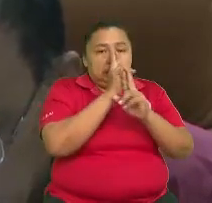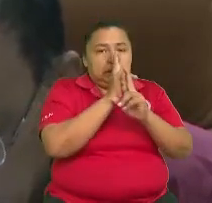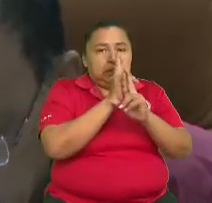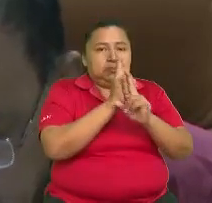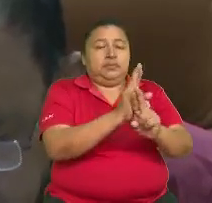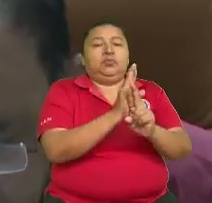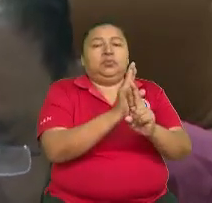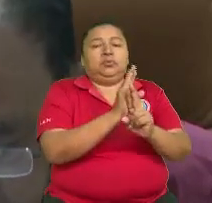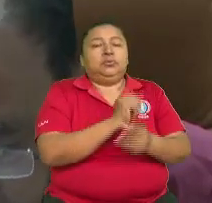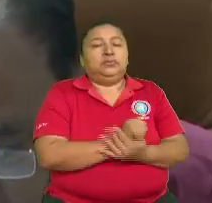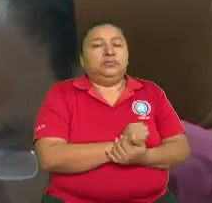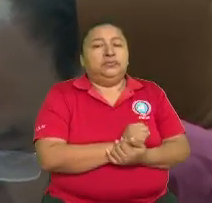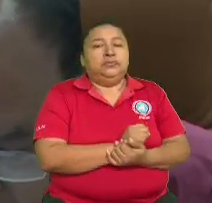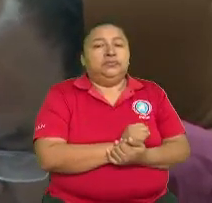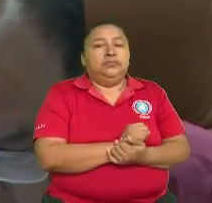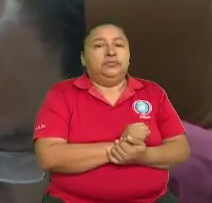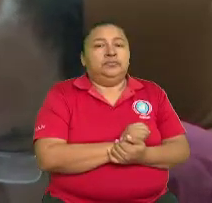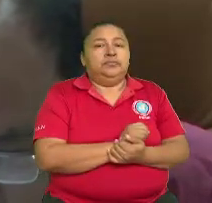respetuosos.